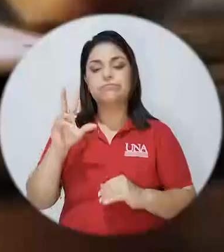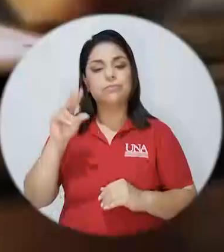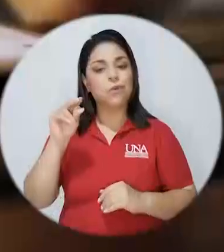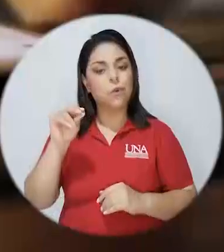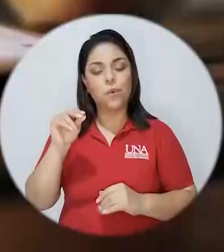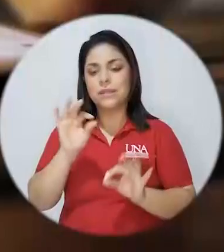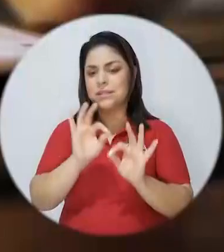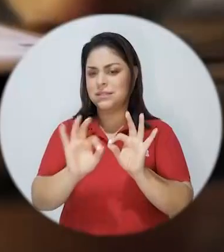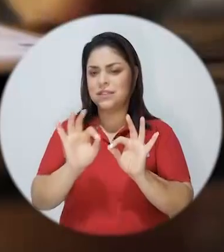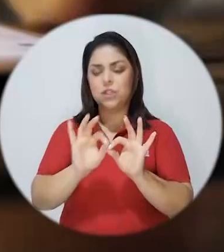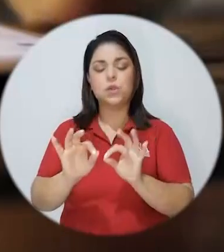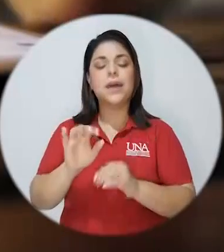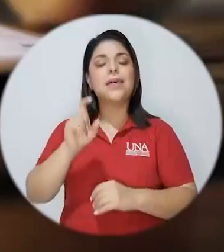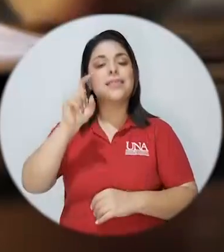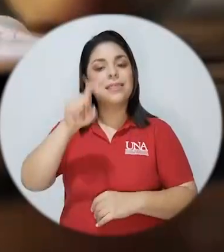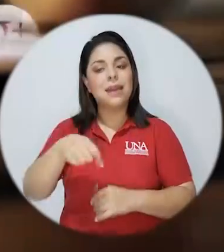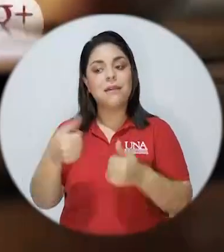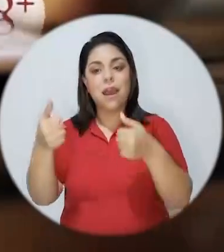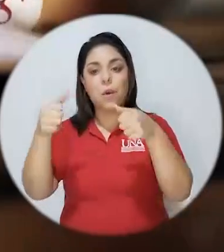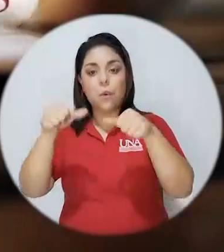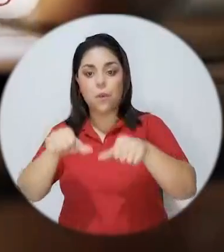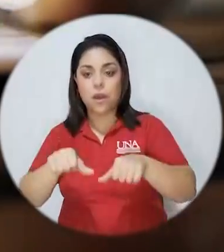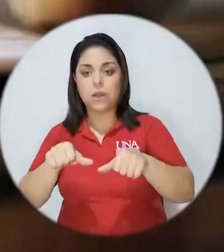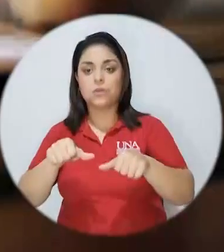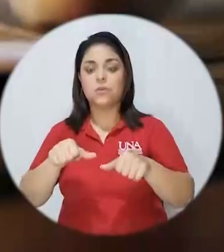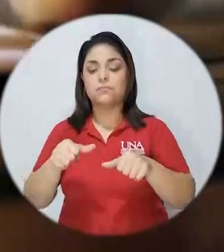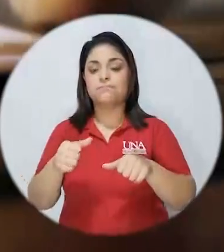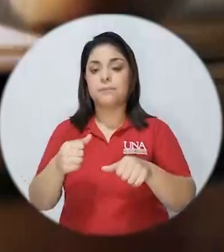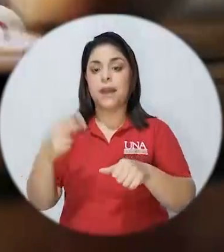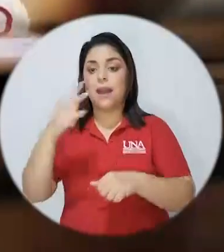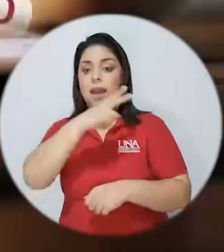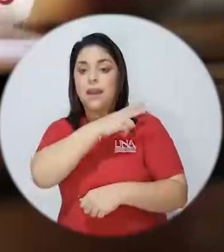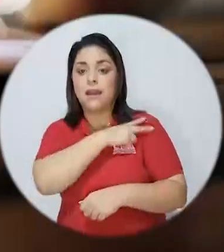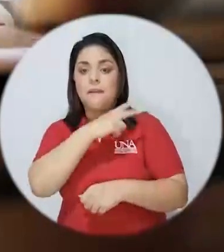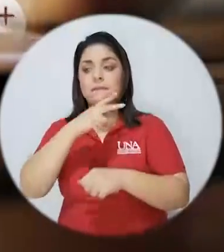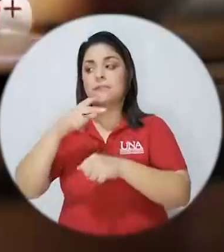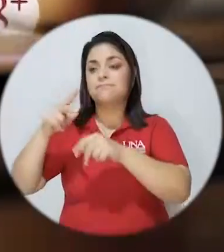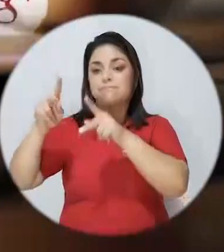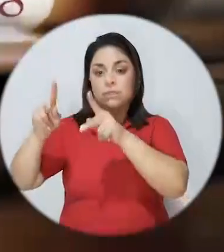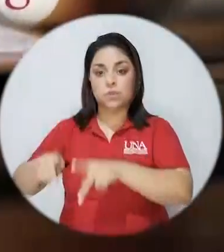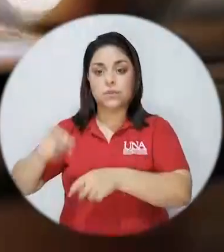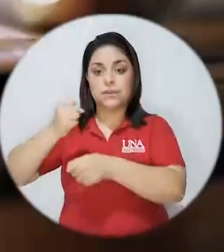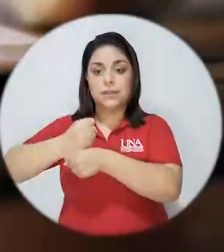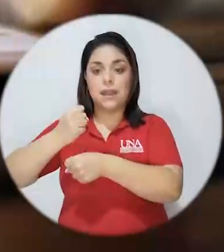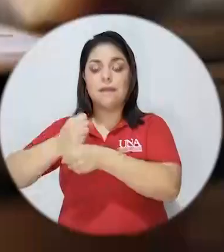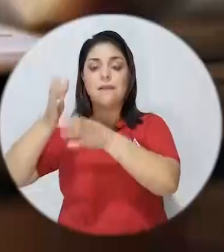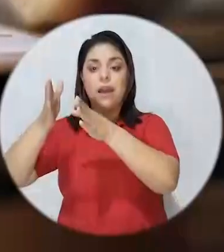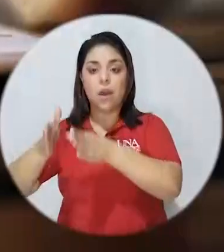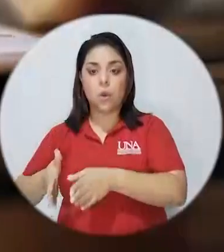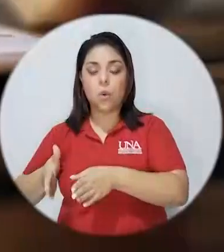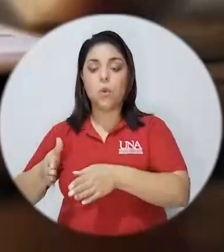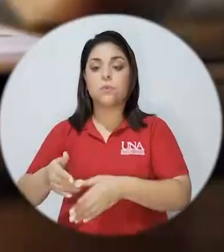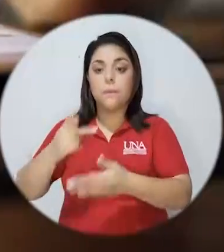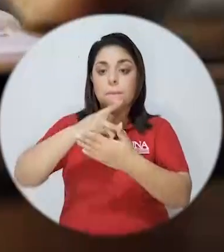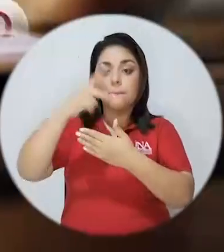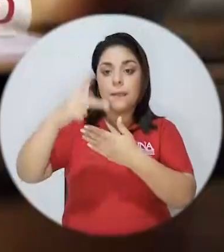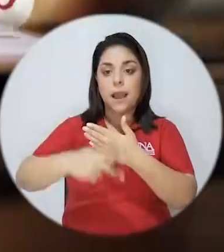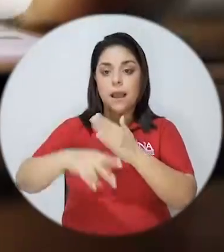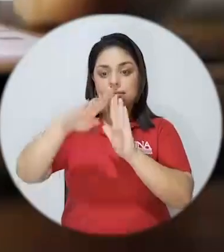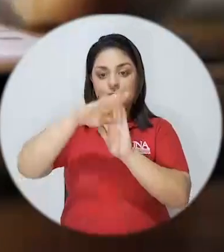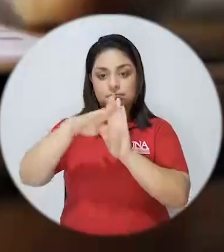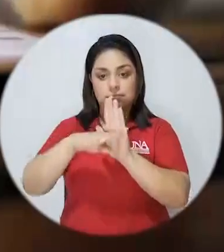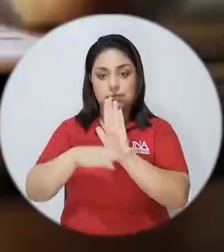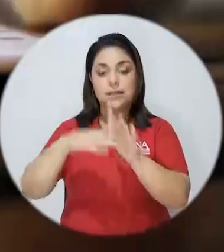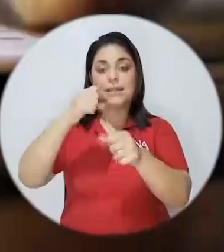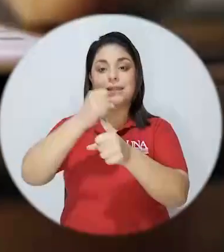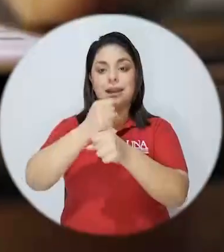un acuerdo entre las partes, debe haber un plan de trabajo, debe haber como esa forma en la cual yo me pongo de